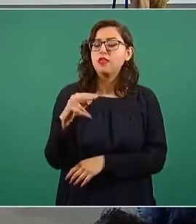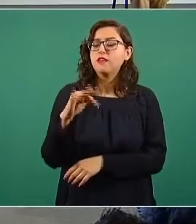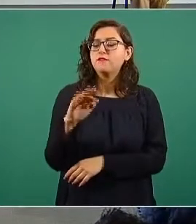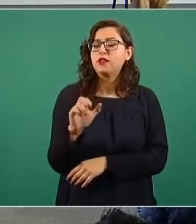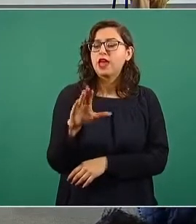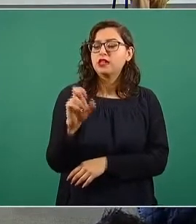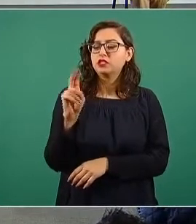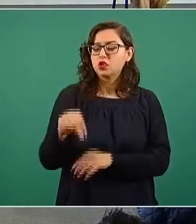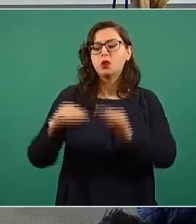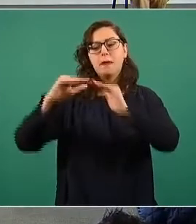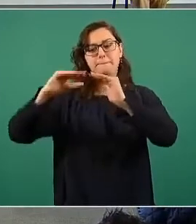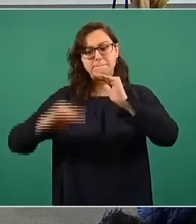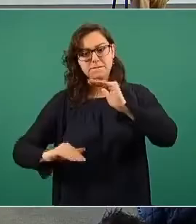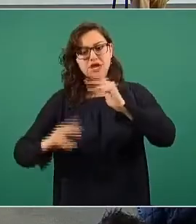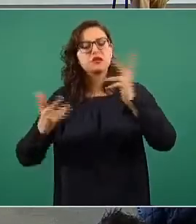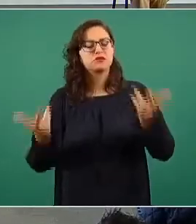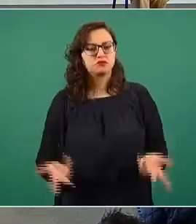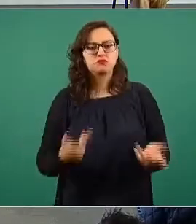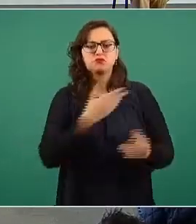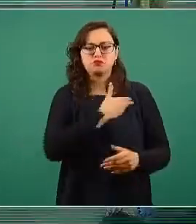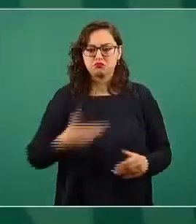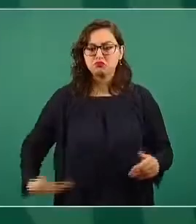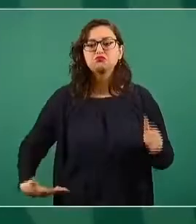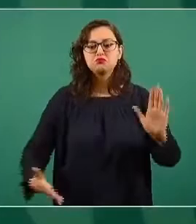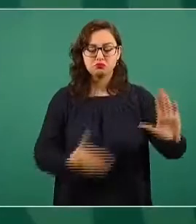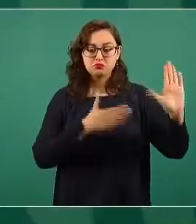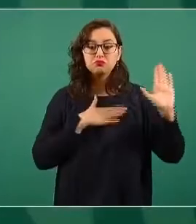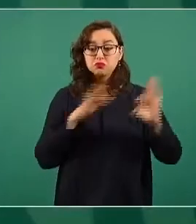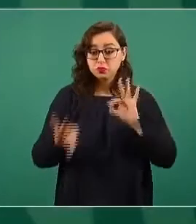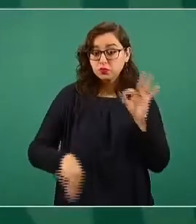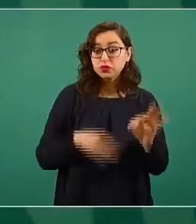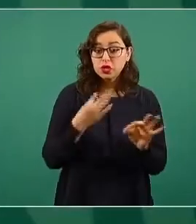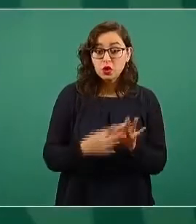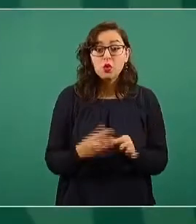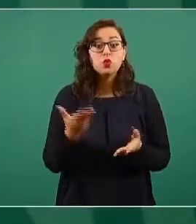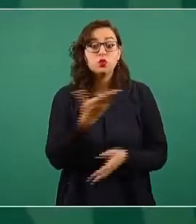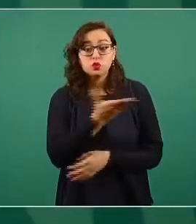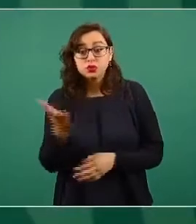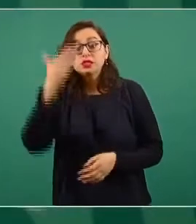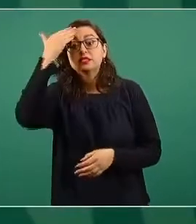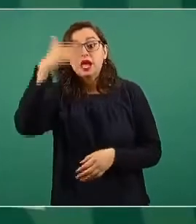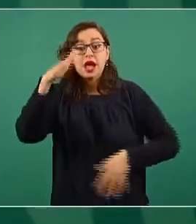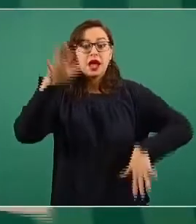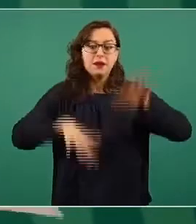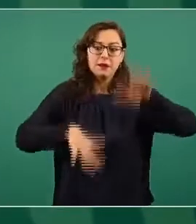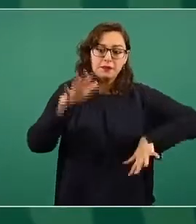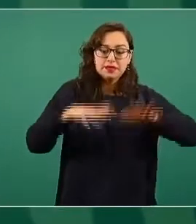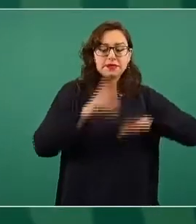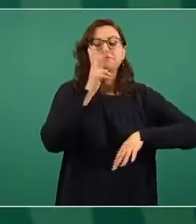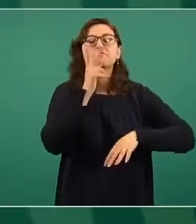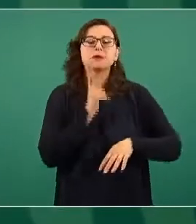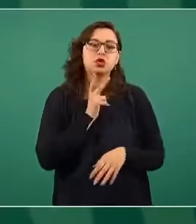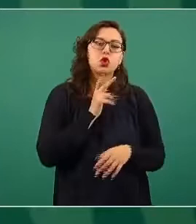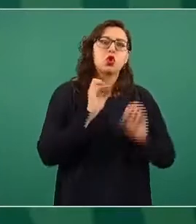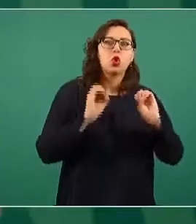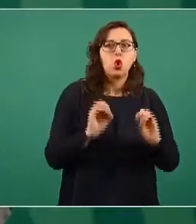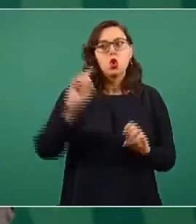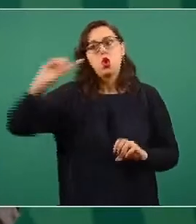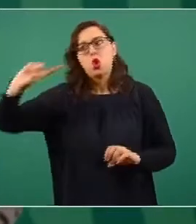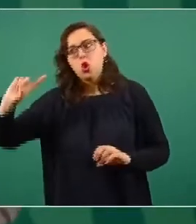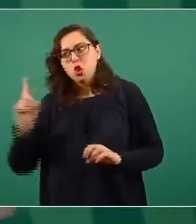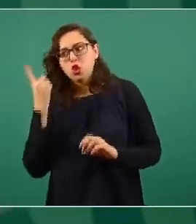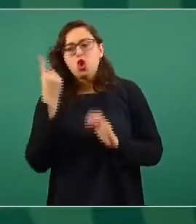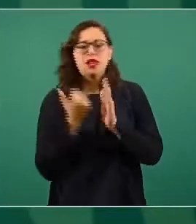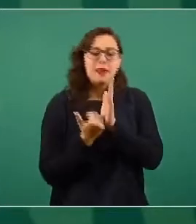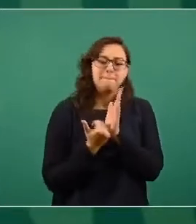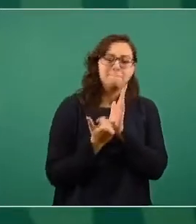presidente. Y ustedes saben que en el momento en que por el precio del crudo o del dólar se tenga que